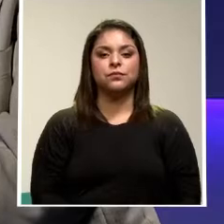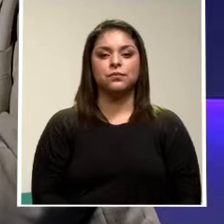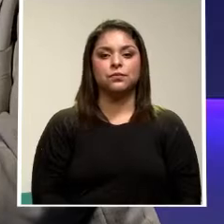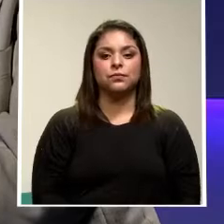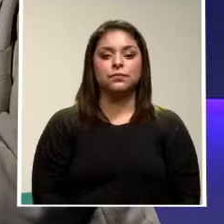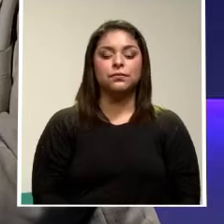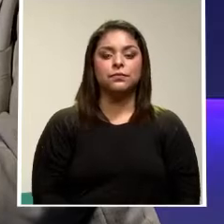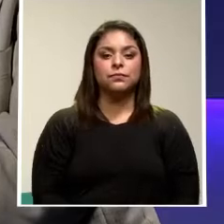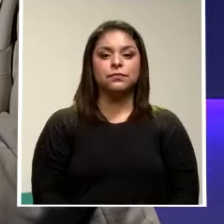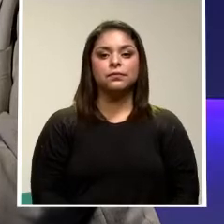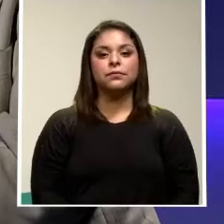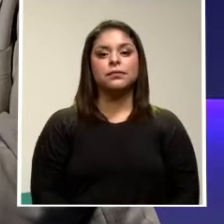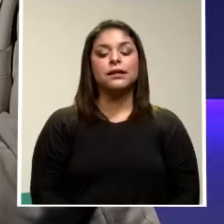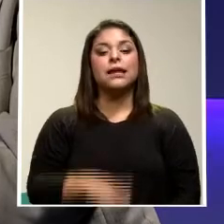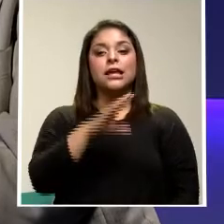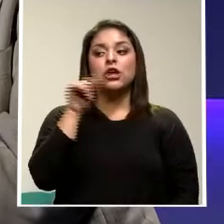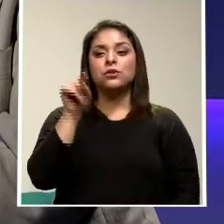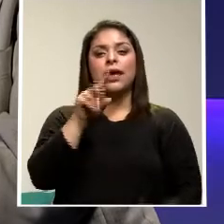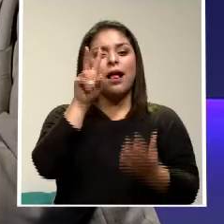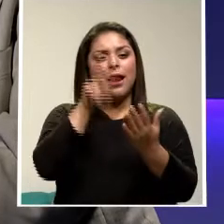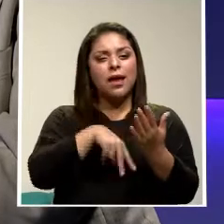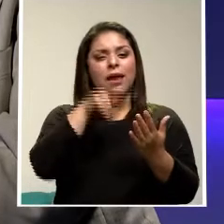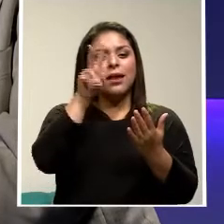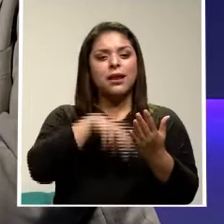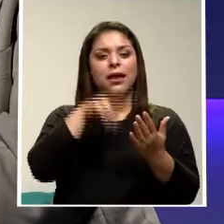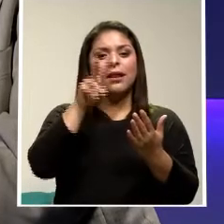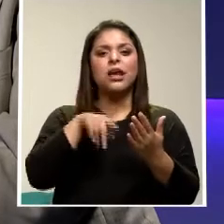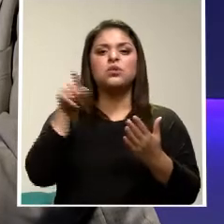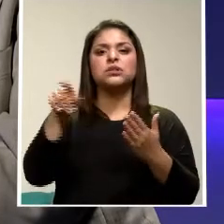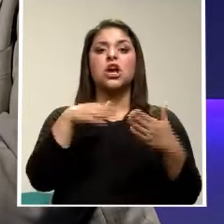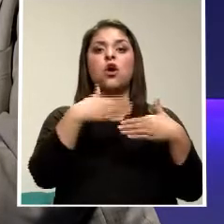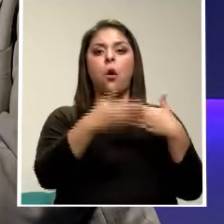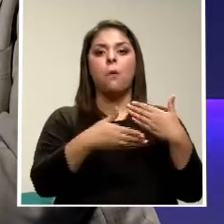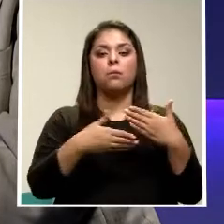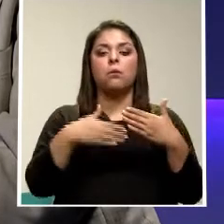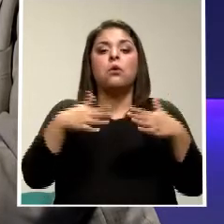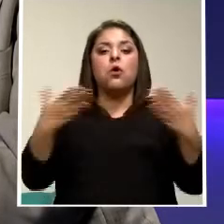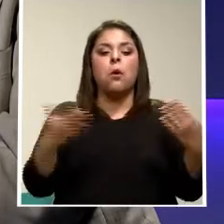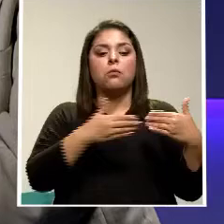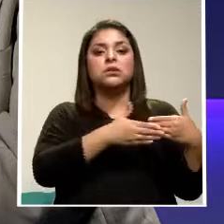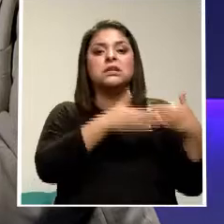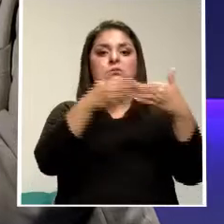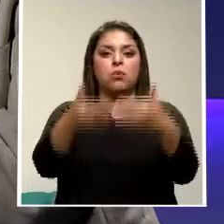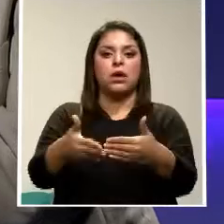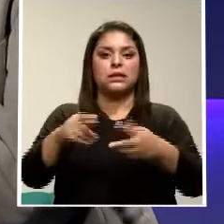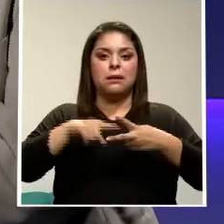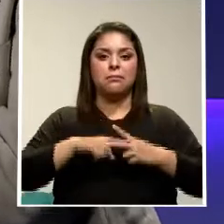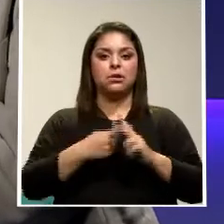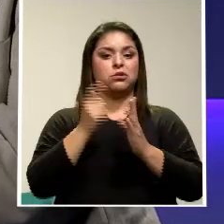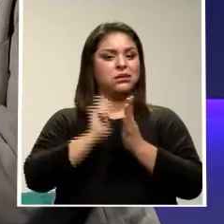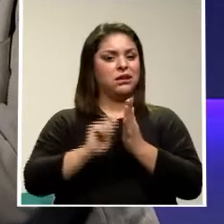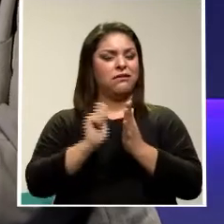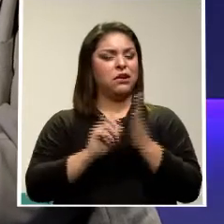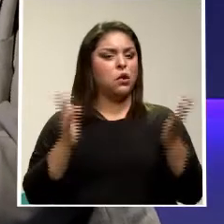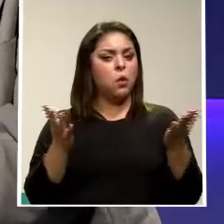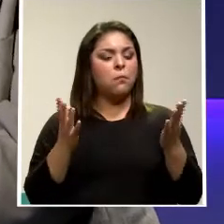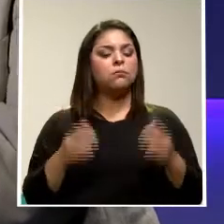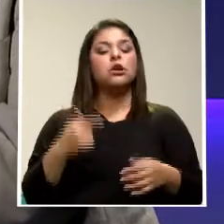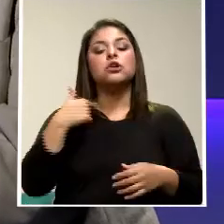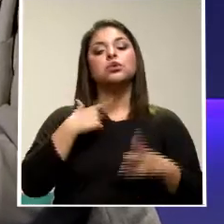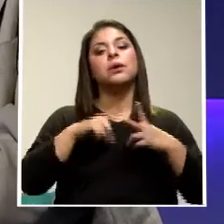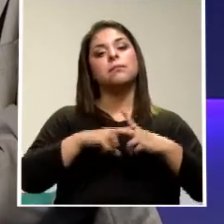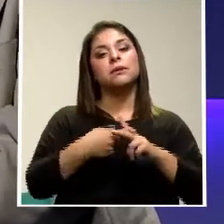aquellas lecturas, ¿cómo fue ese proceso de empezar a escribir? ¿Por dónde empezaste? ¿Por la poesía? Sí, empecé por la